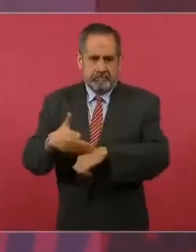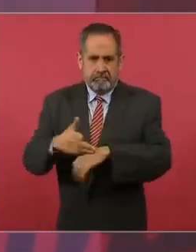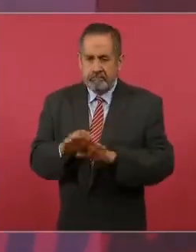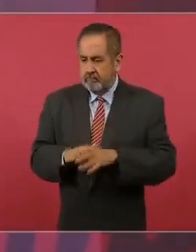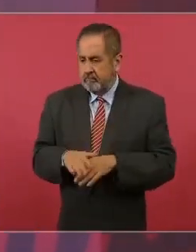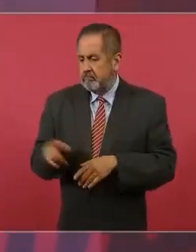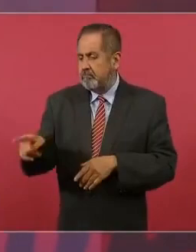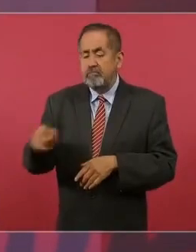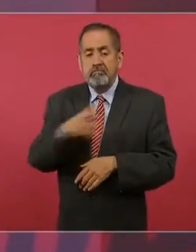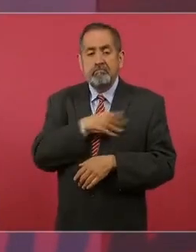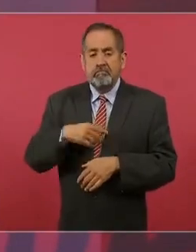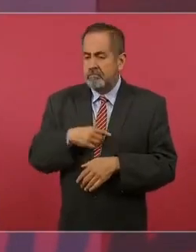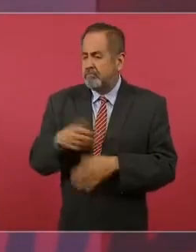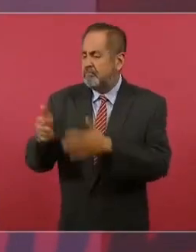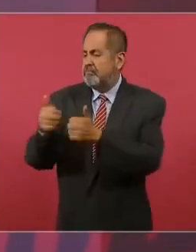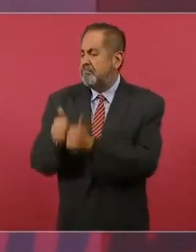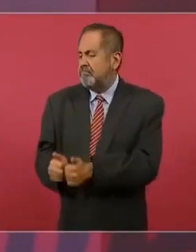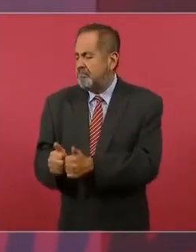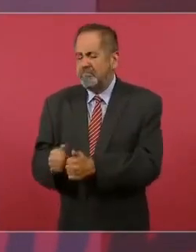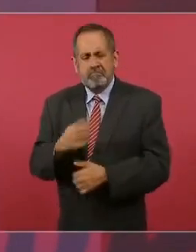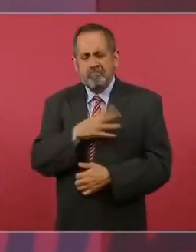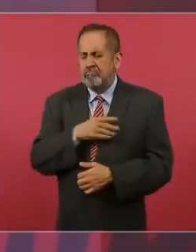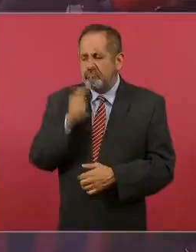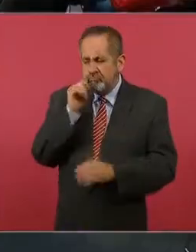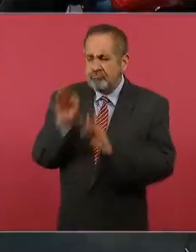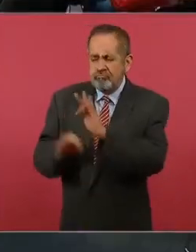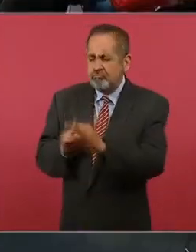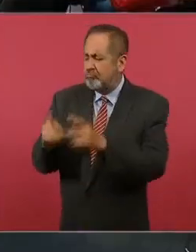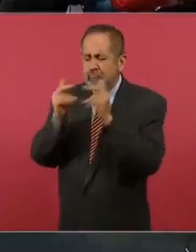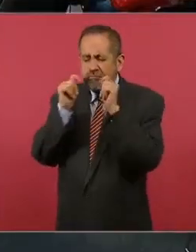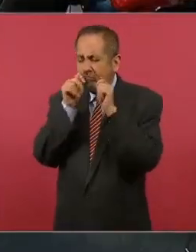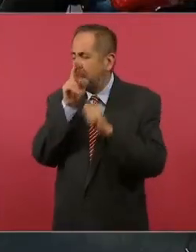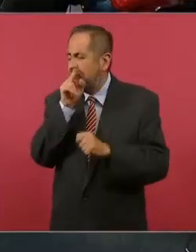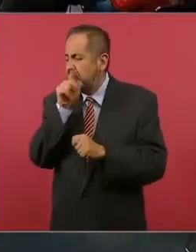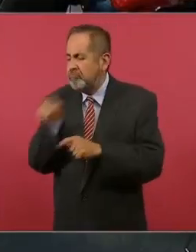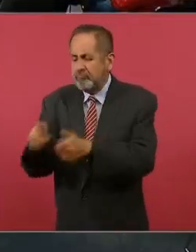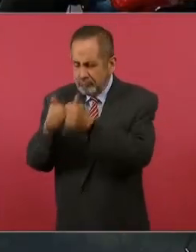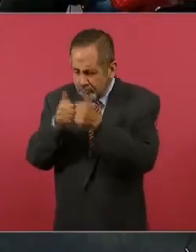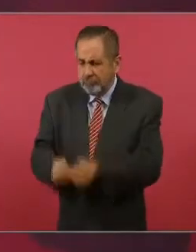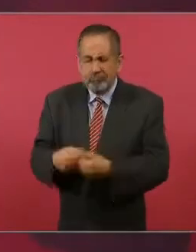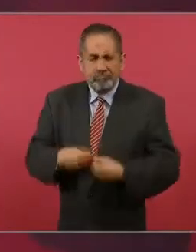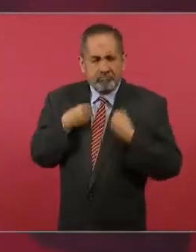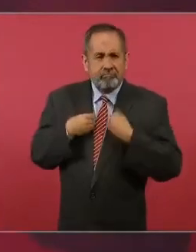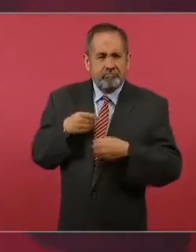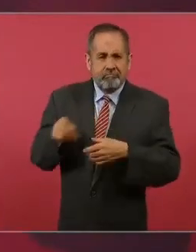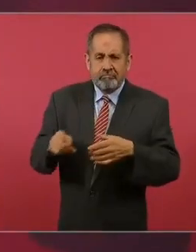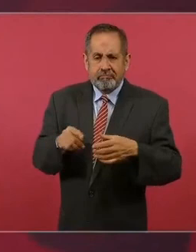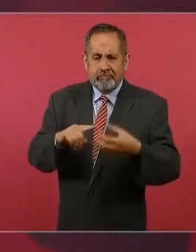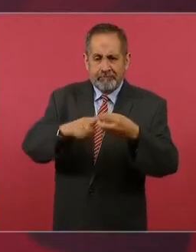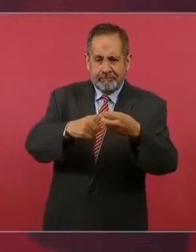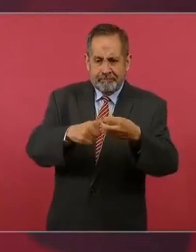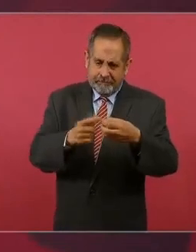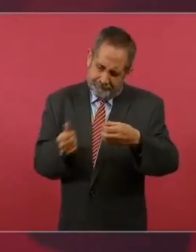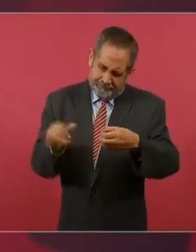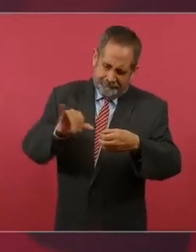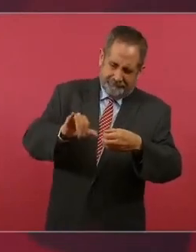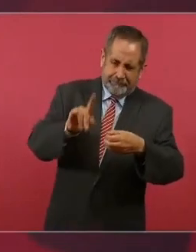decimos, vamos a ver cómo lo hacemos, le echamos más agua a los frijoles,